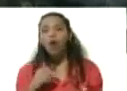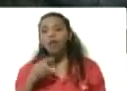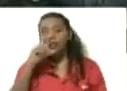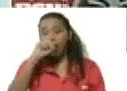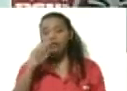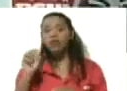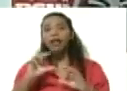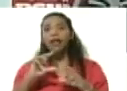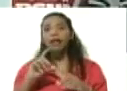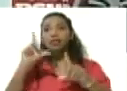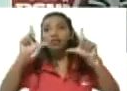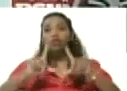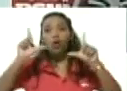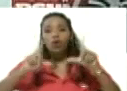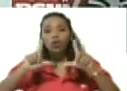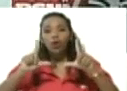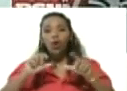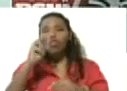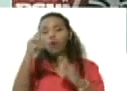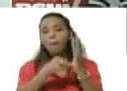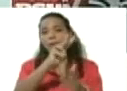Queremos felicitarlo